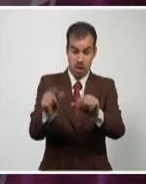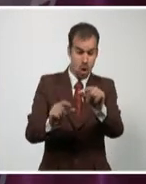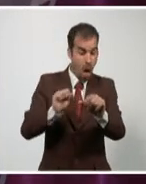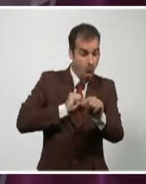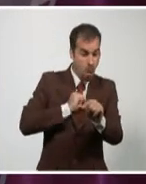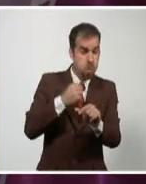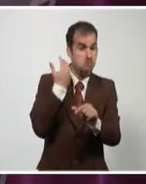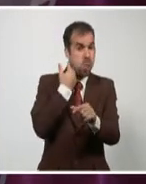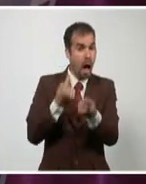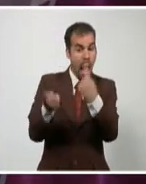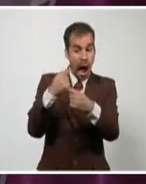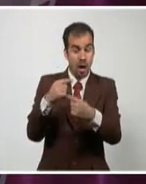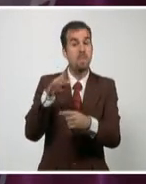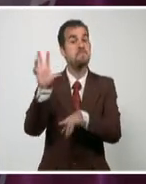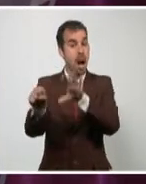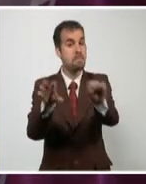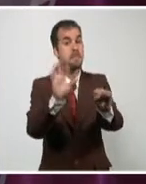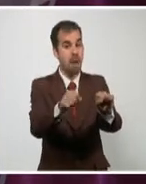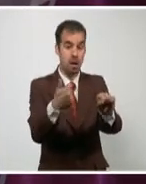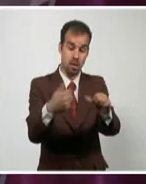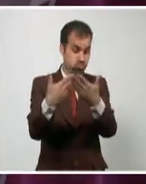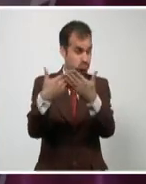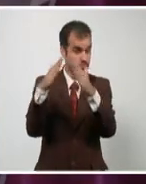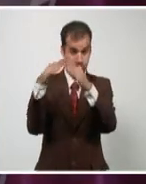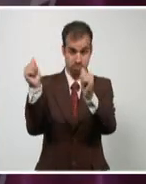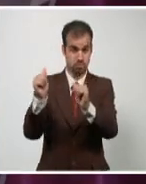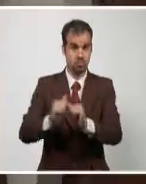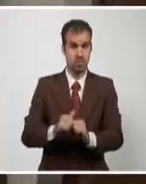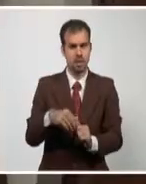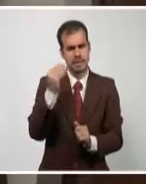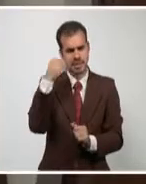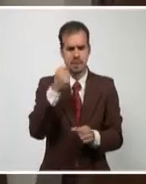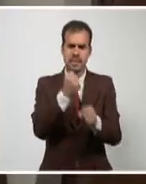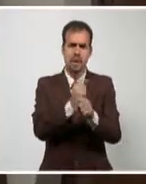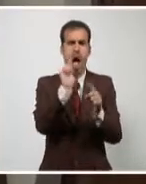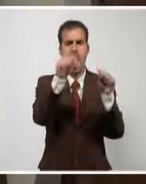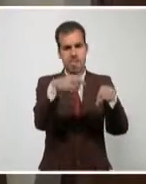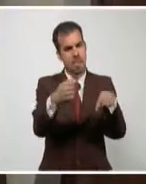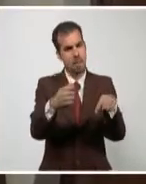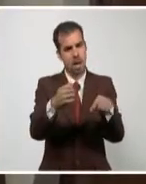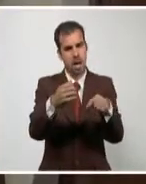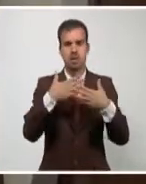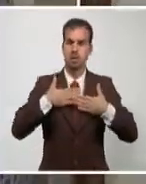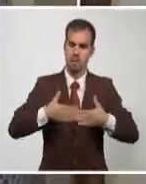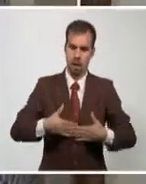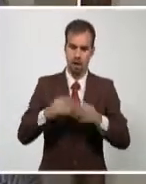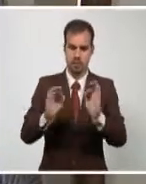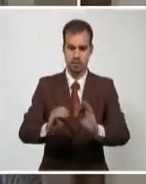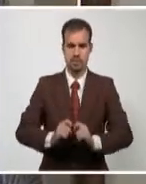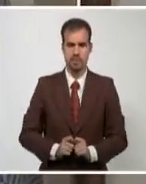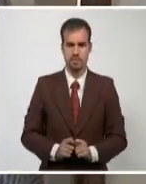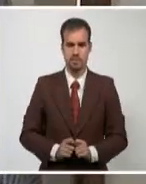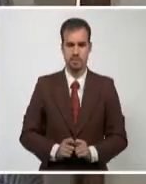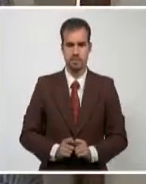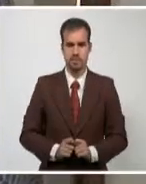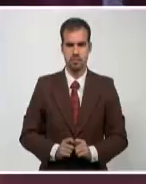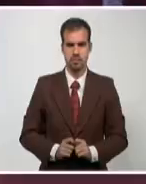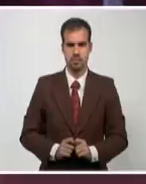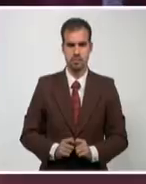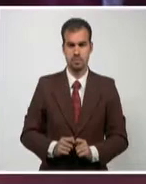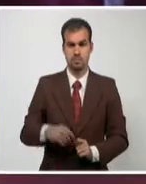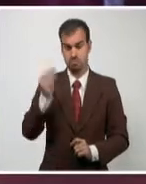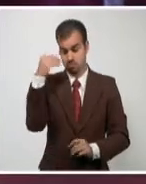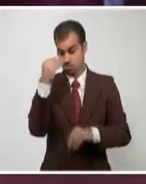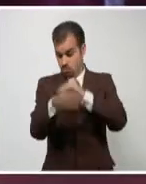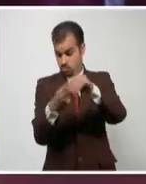síntomas, favoreciendo ambientes laborales seguros. Tras varias intervenciones en apoyo a la tarea de ordenamiento,